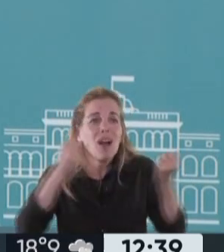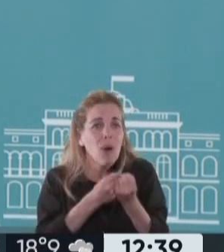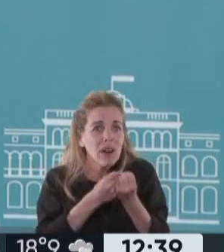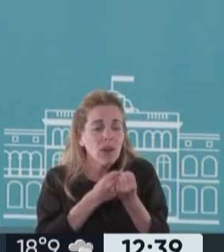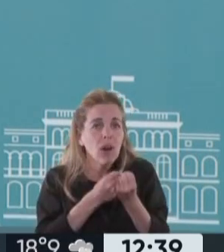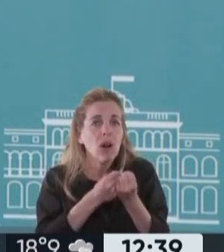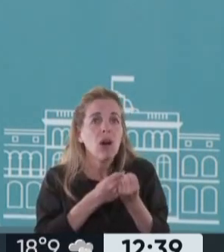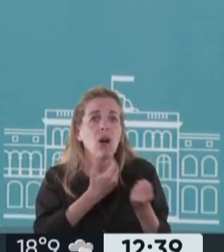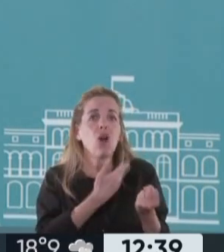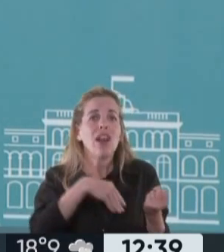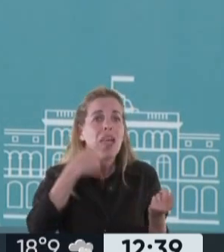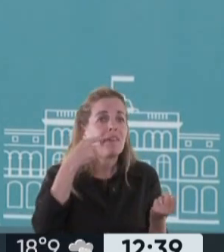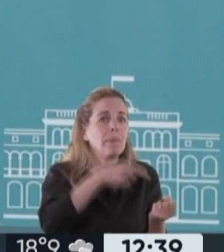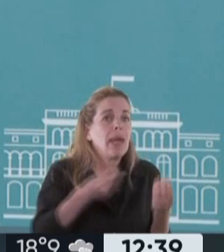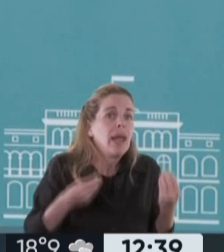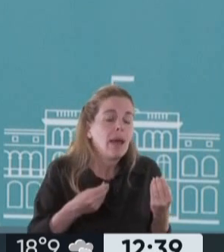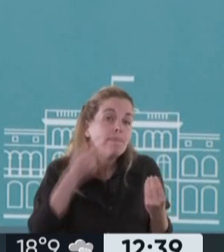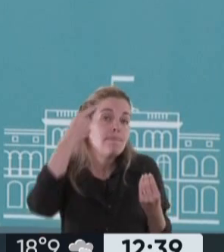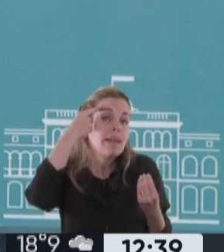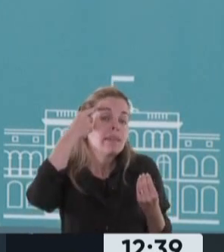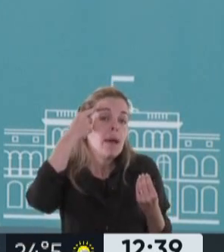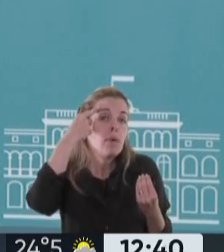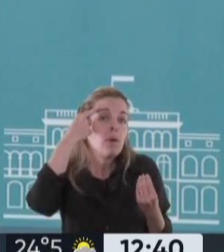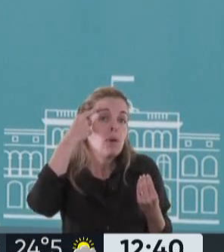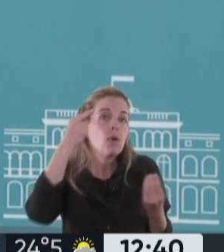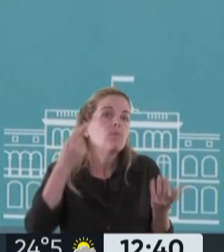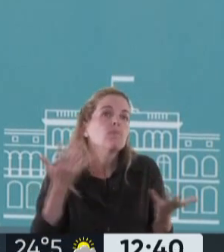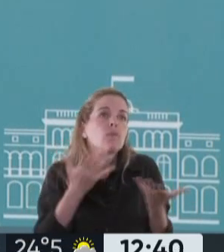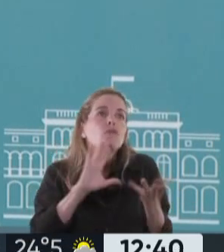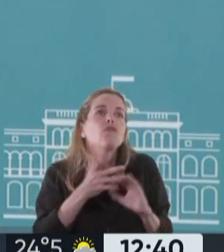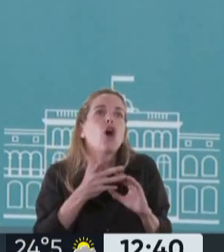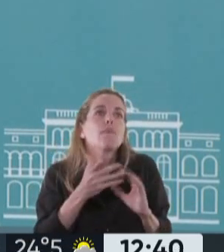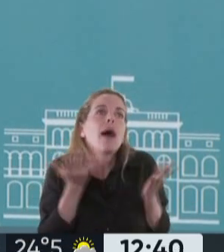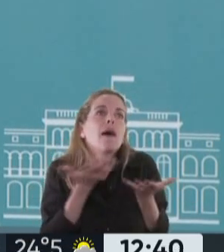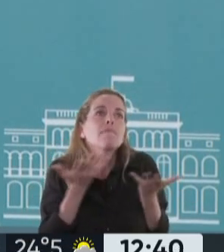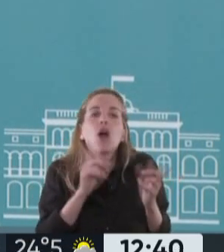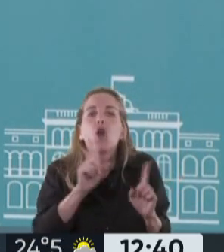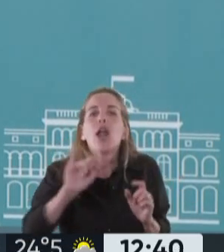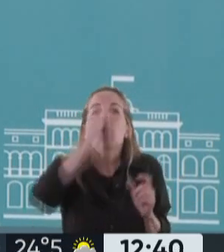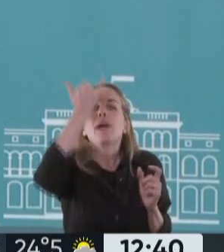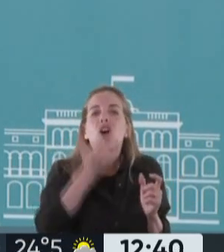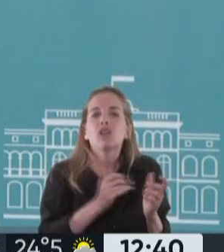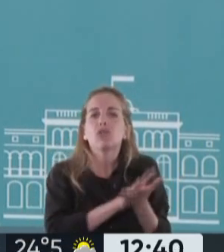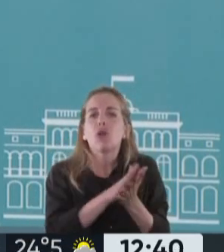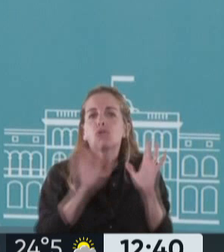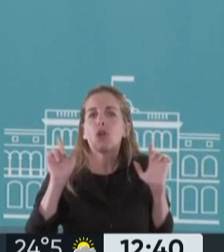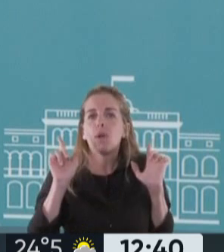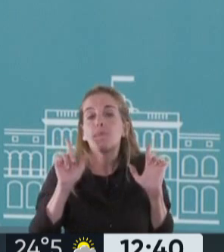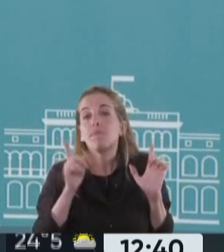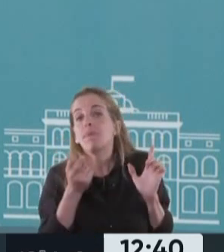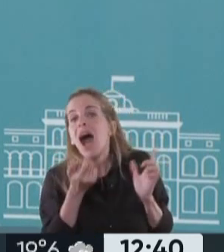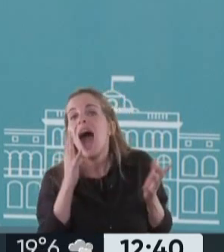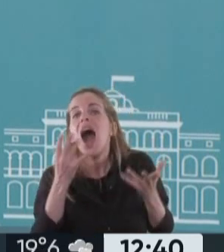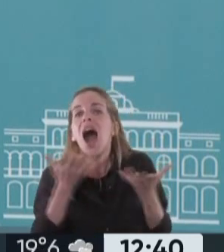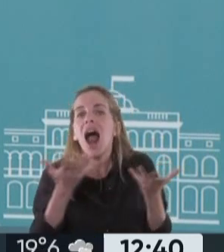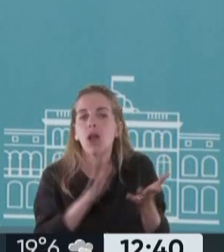era lo mejor posible. No es lo mejor, pero era lo posible que se podía llegar. Y ahí es